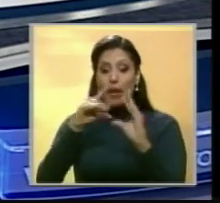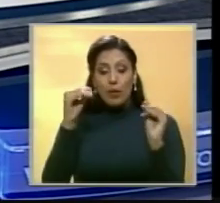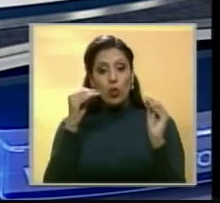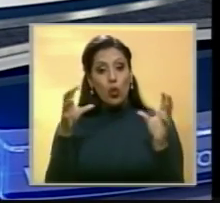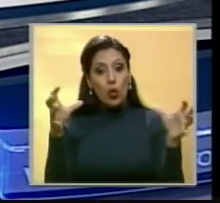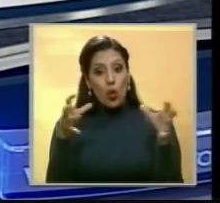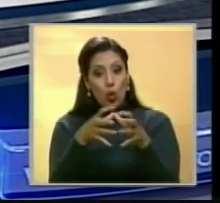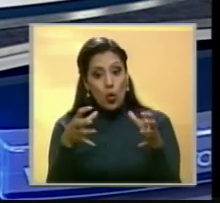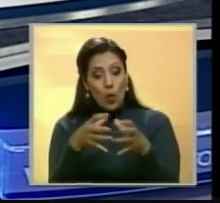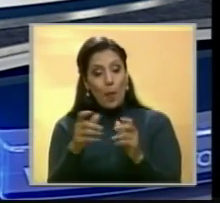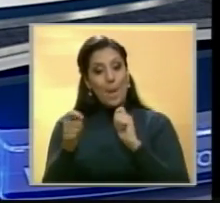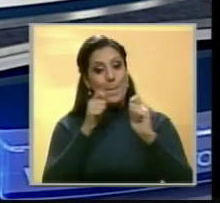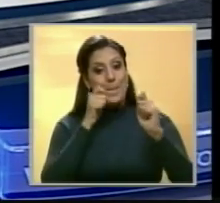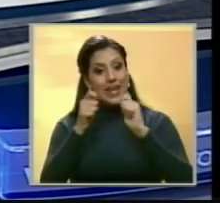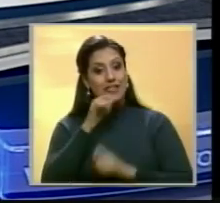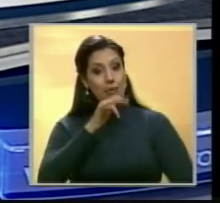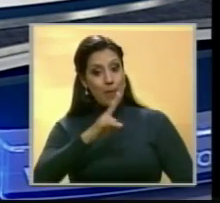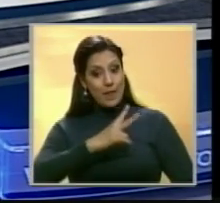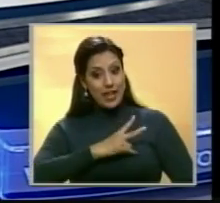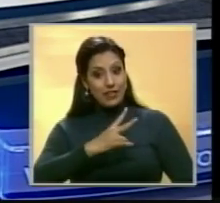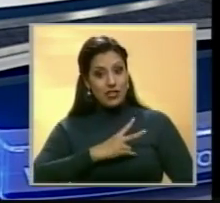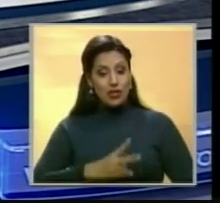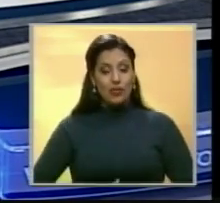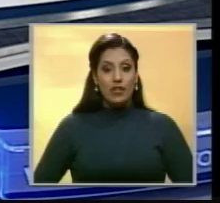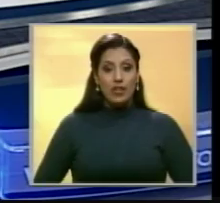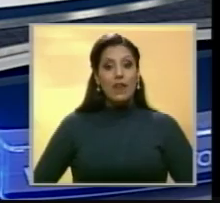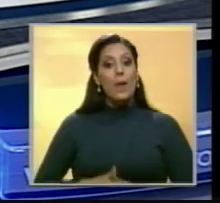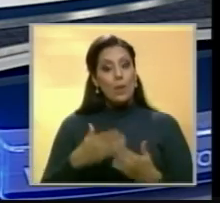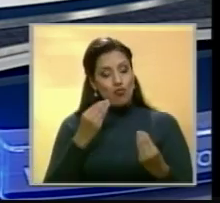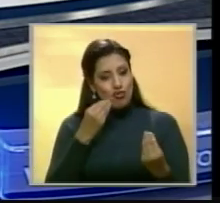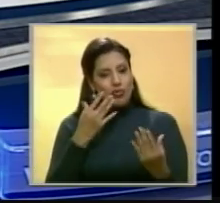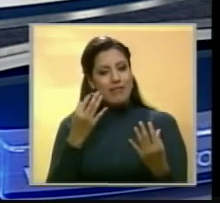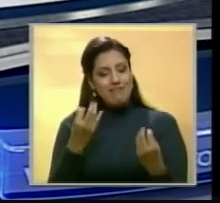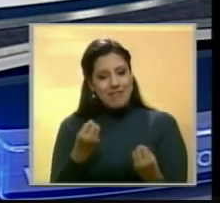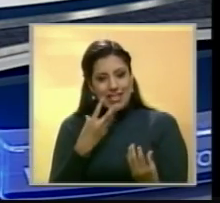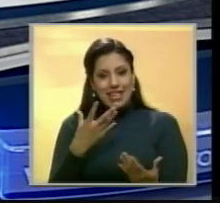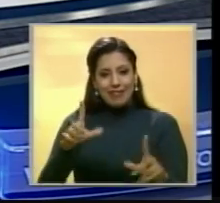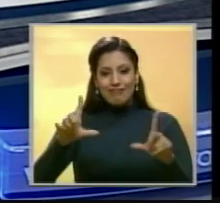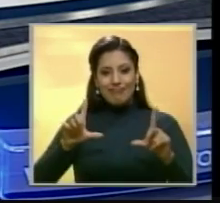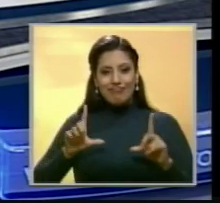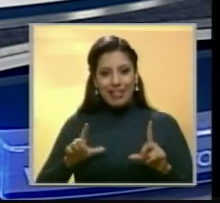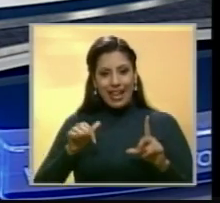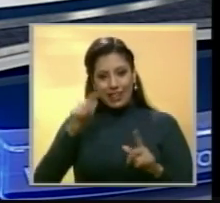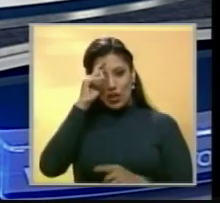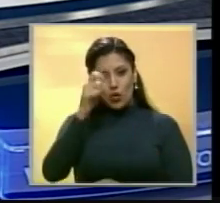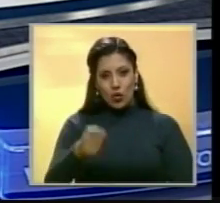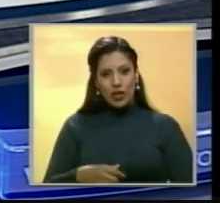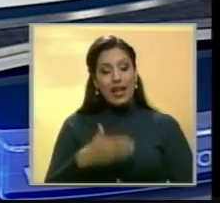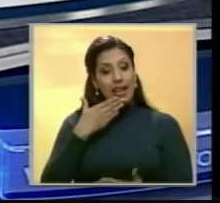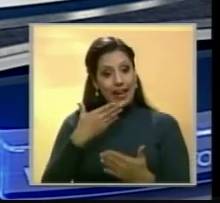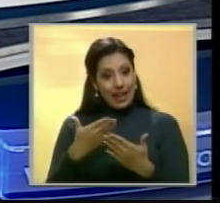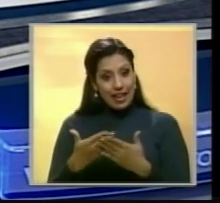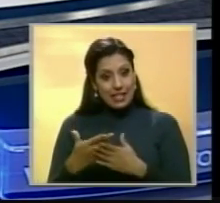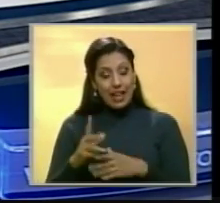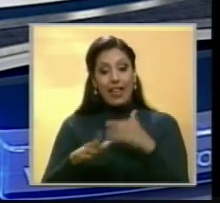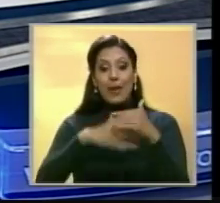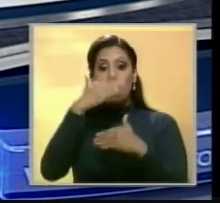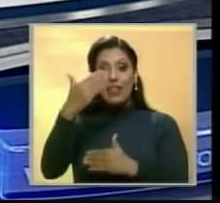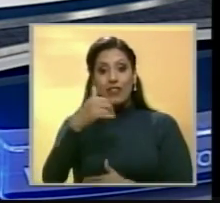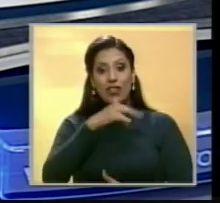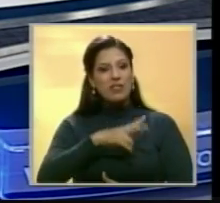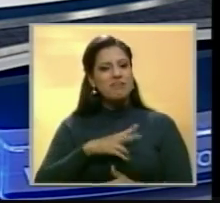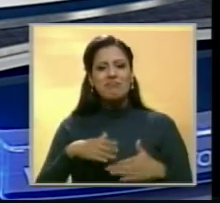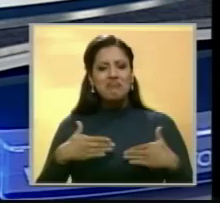todo este equipo de prensa de Noticiero Venevisión, muy bien merecido este reconocimiento. Gracias. Y más adelante